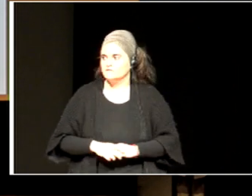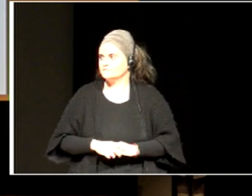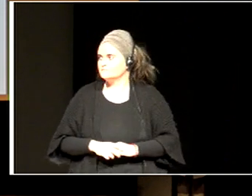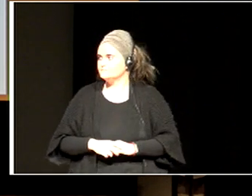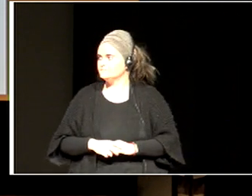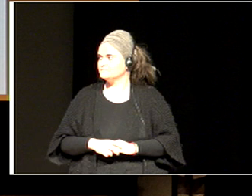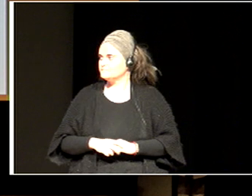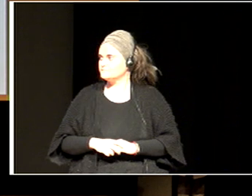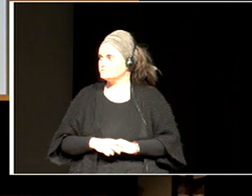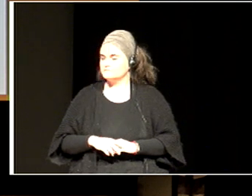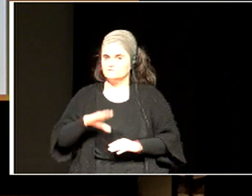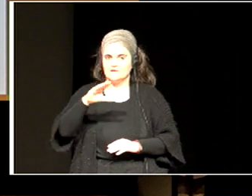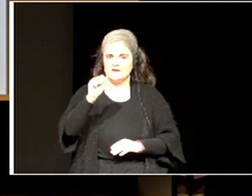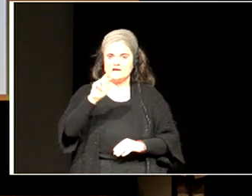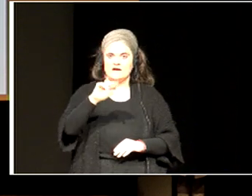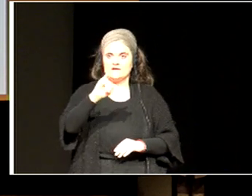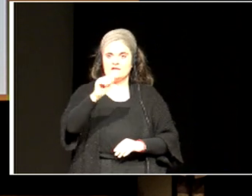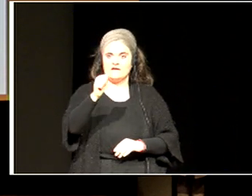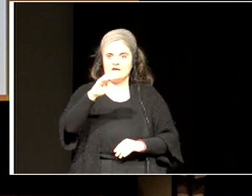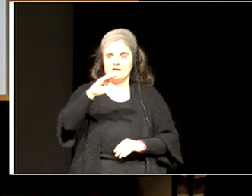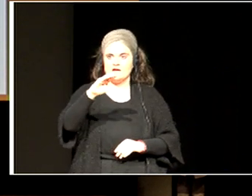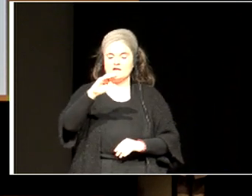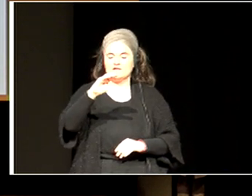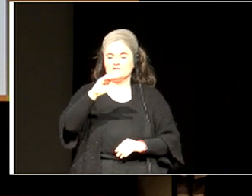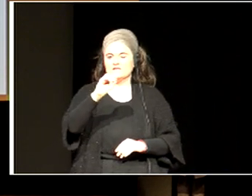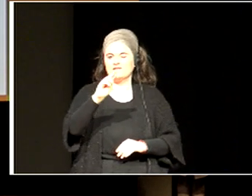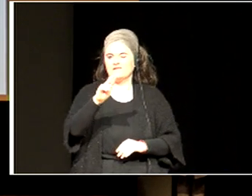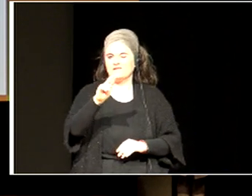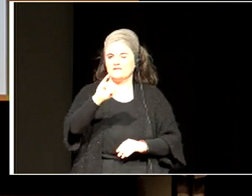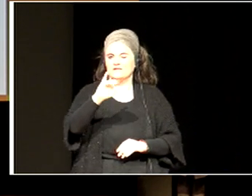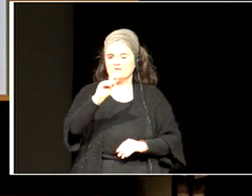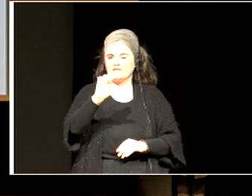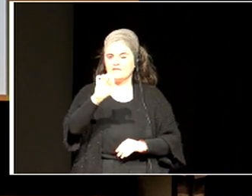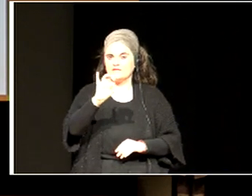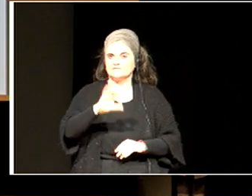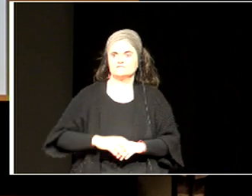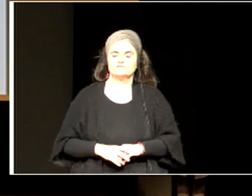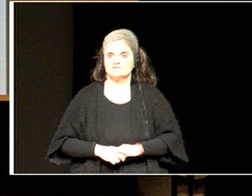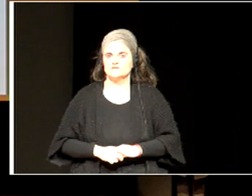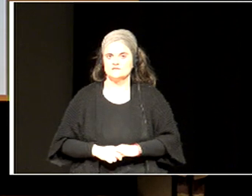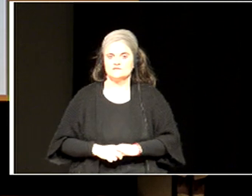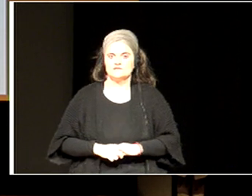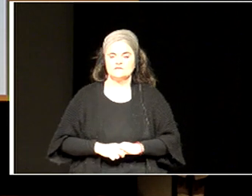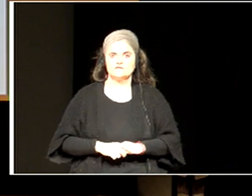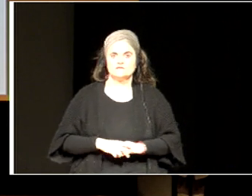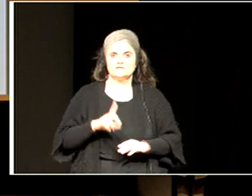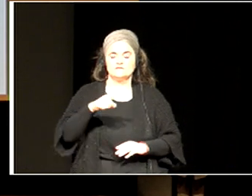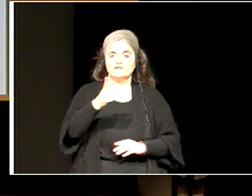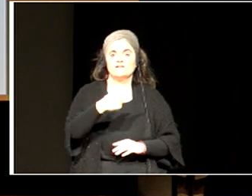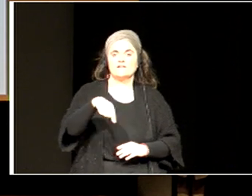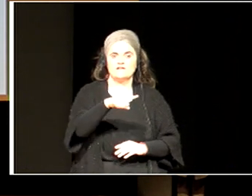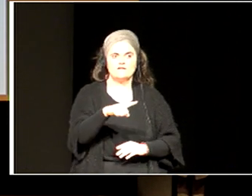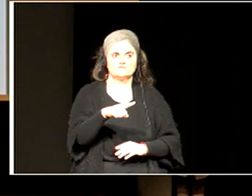las cariátides que son precisamente quienes nos sustentan día a día y son las que realmente están trabajando para que esta